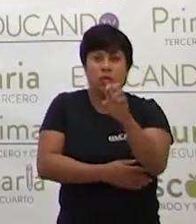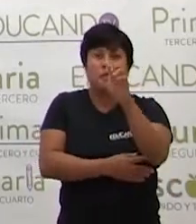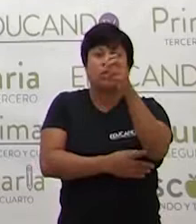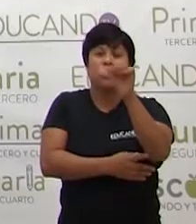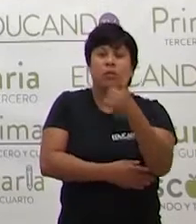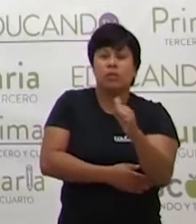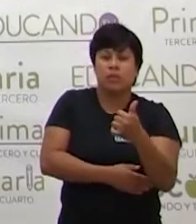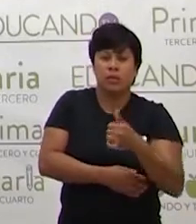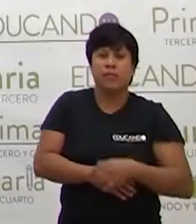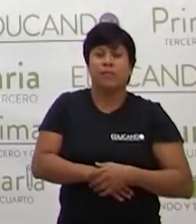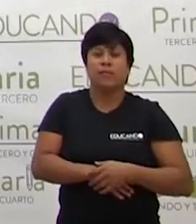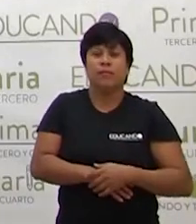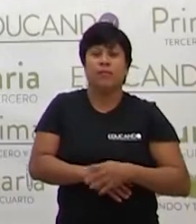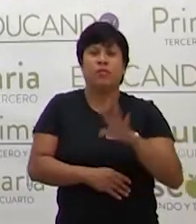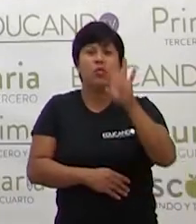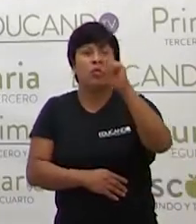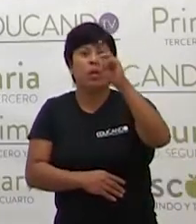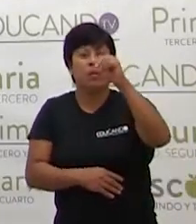15,211,